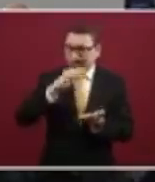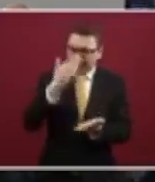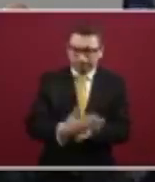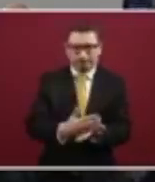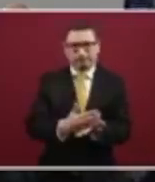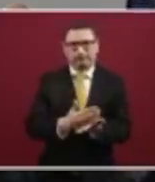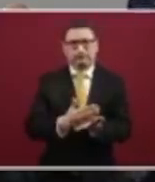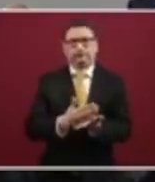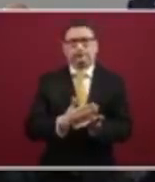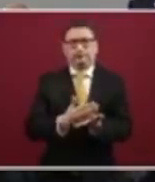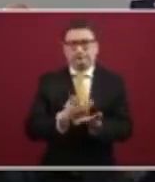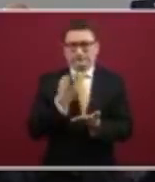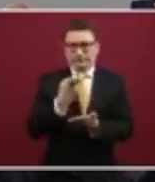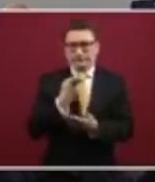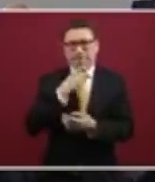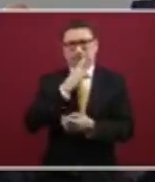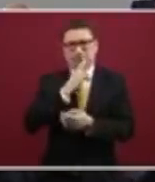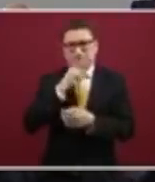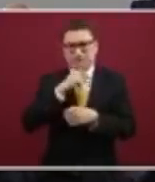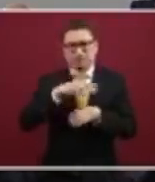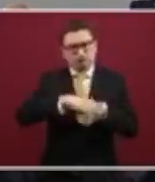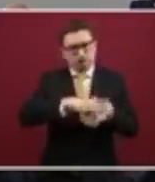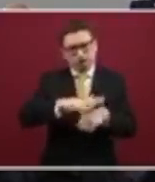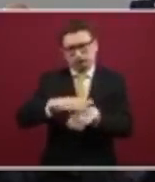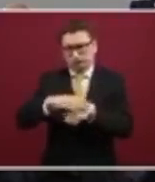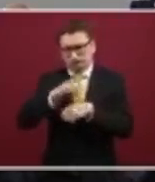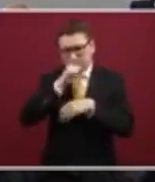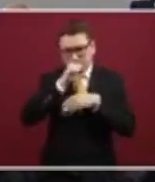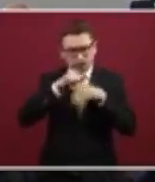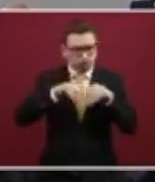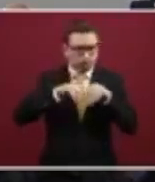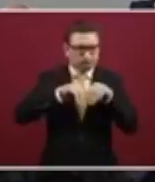Esta es la mejor manera de